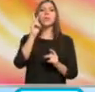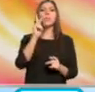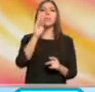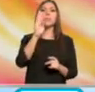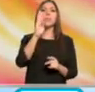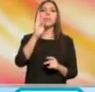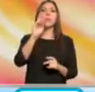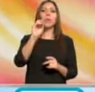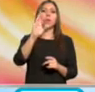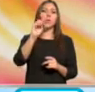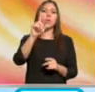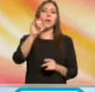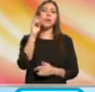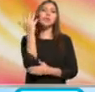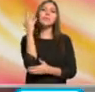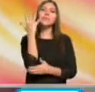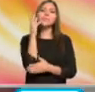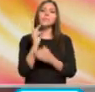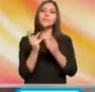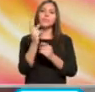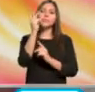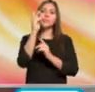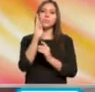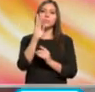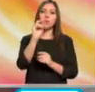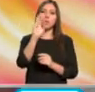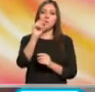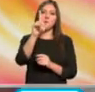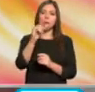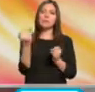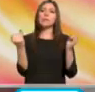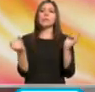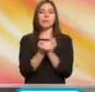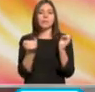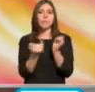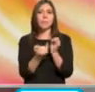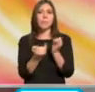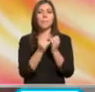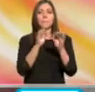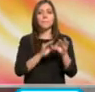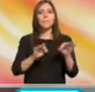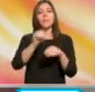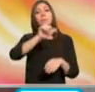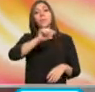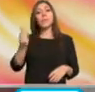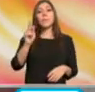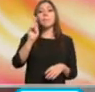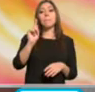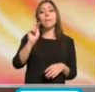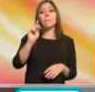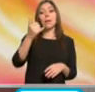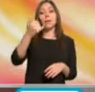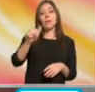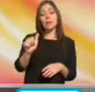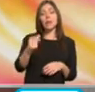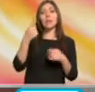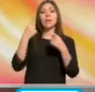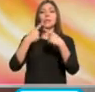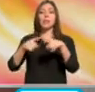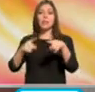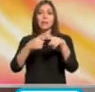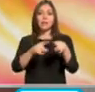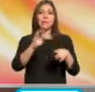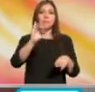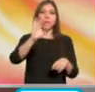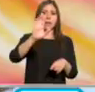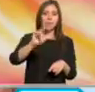es un alimento fuente muy importante en fibra. Una fuente muy importante también es la papaya, pero hay diferentes tipos de fibra.